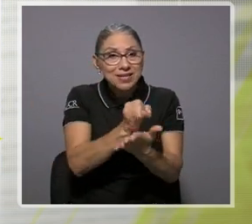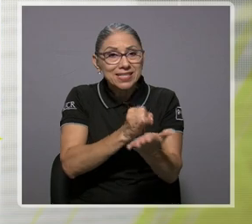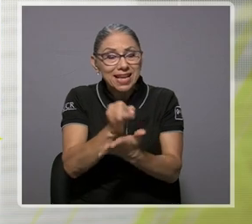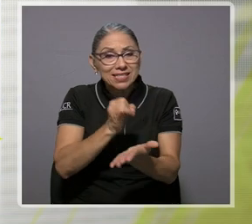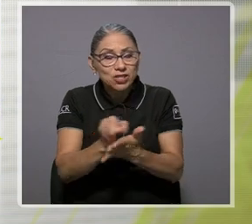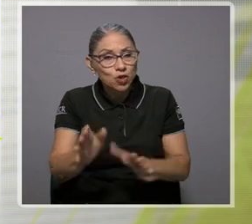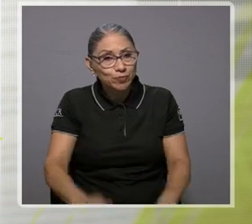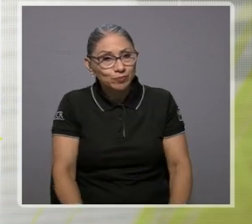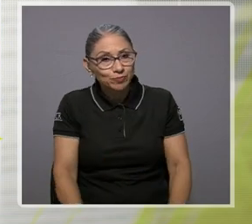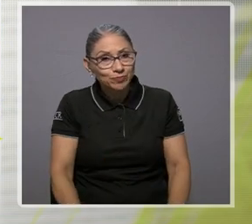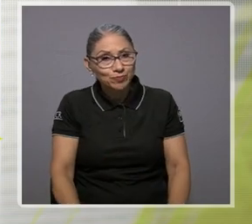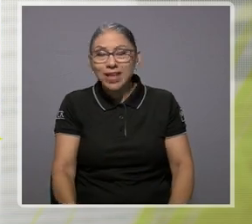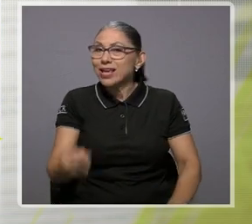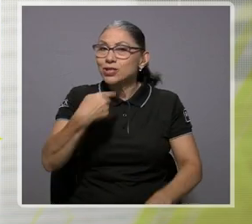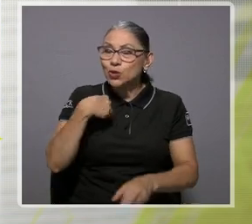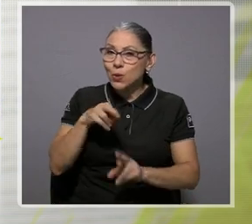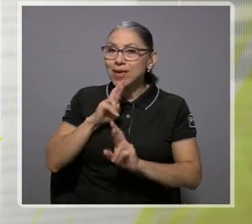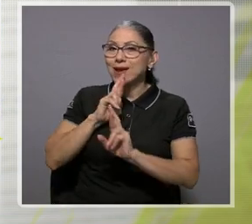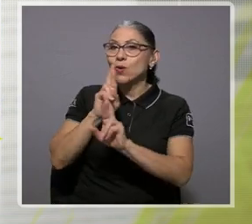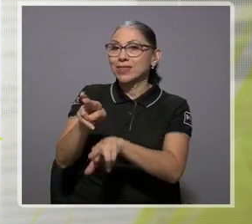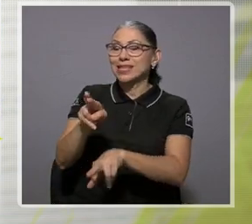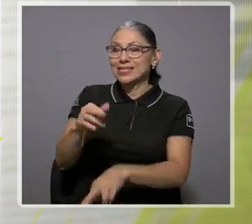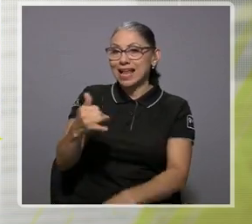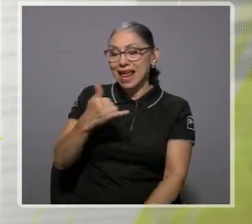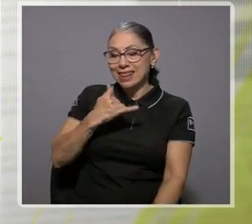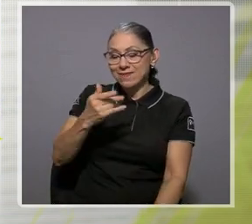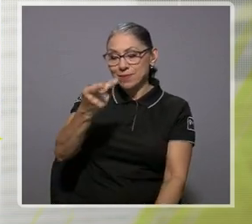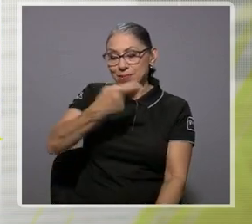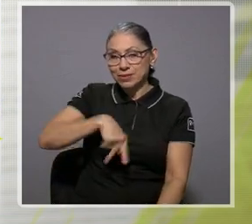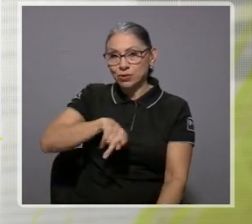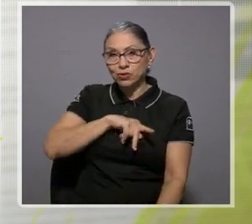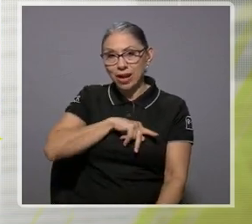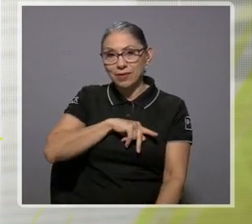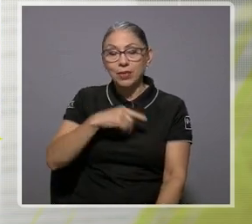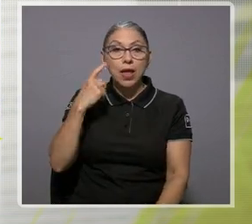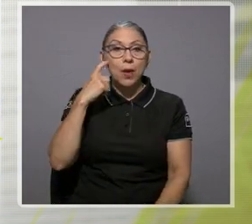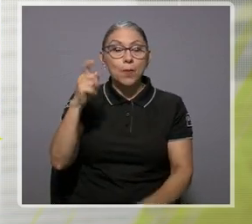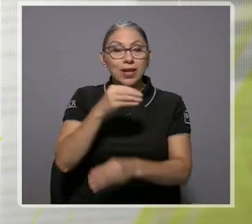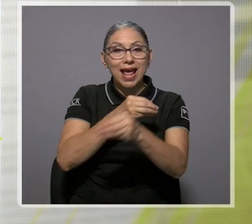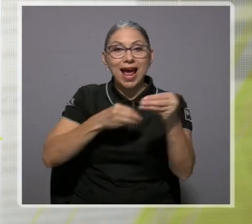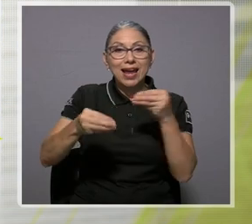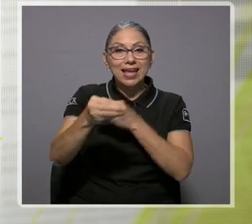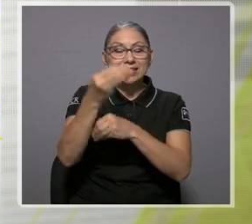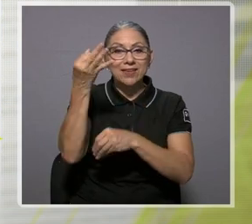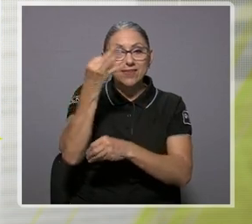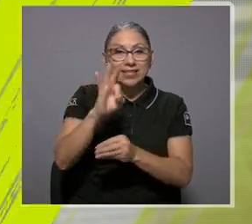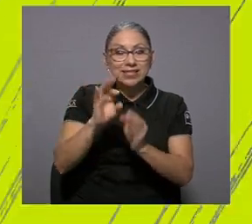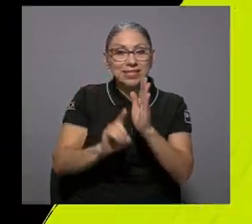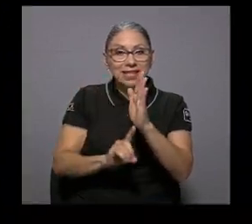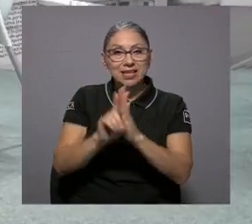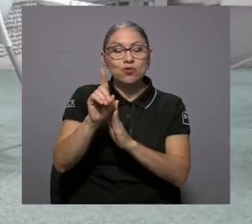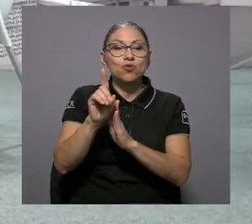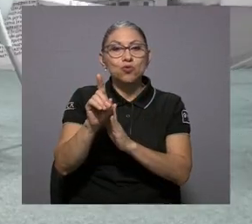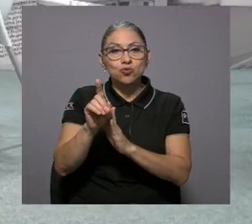Yo voy a contestar a nivel personal porque la Agencia Francesa de Desarrollo